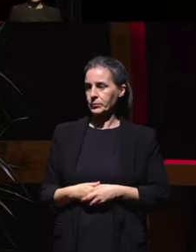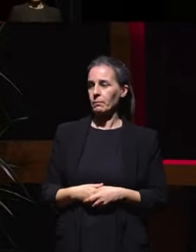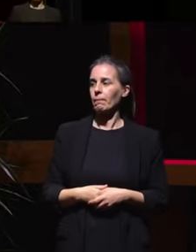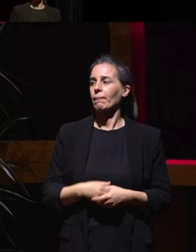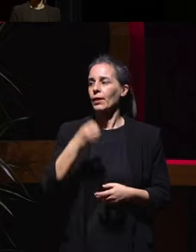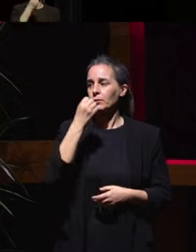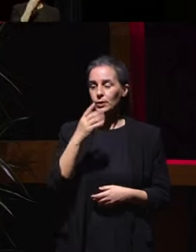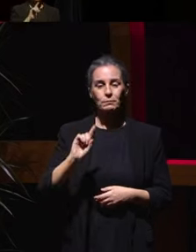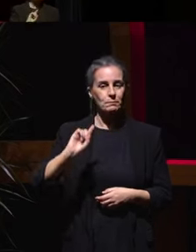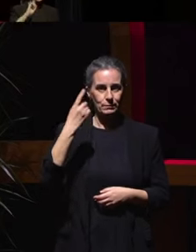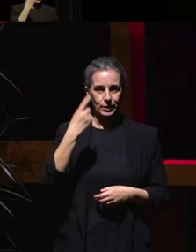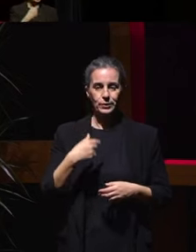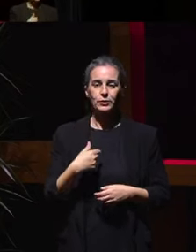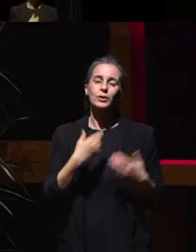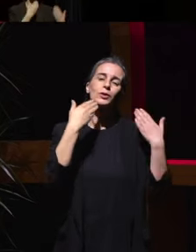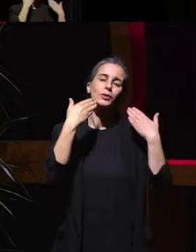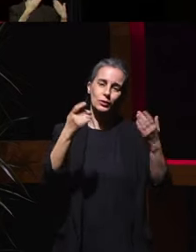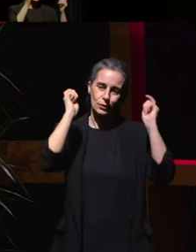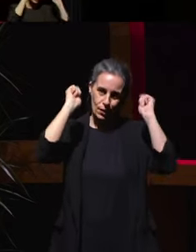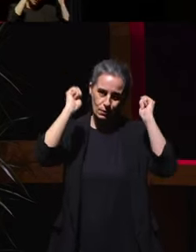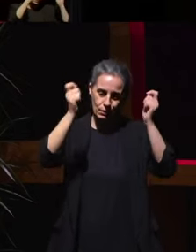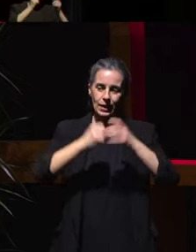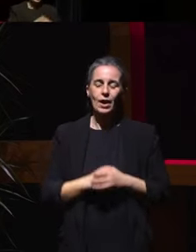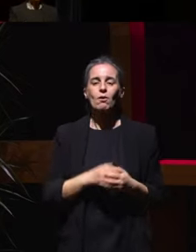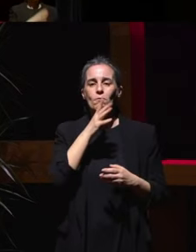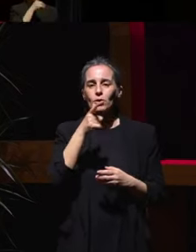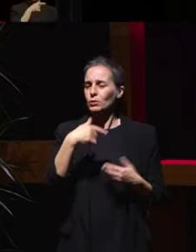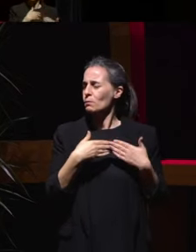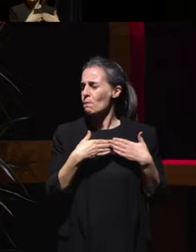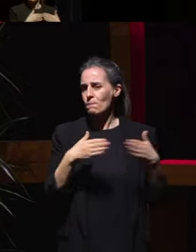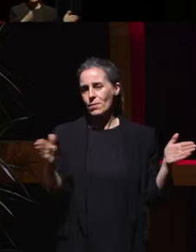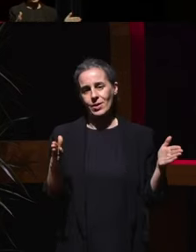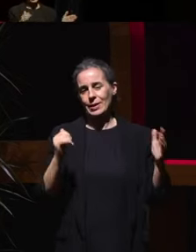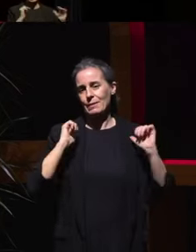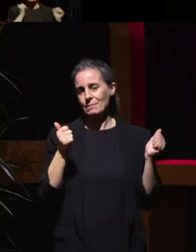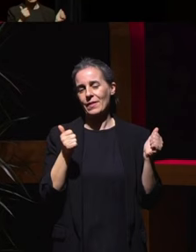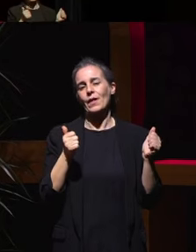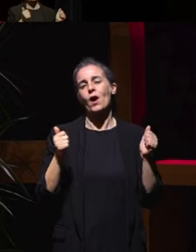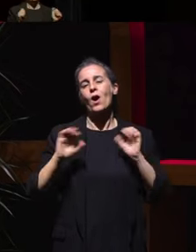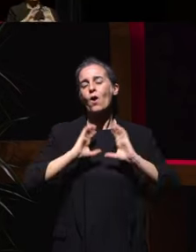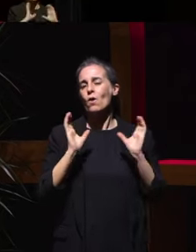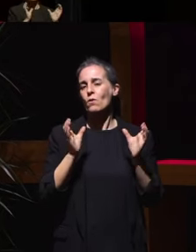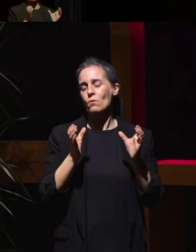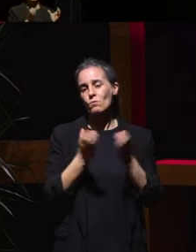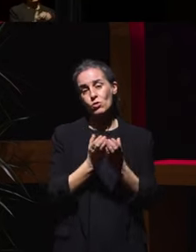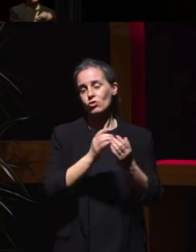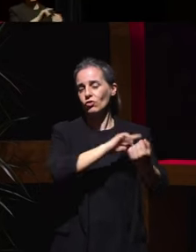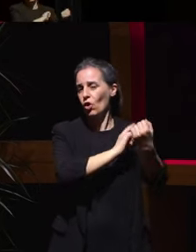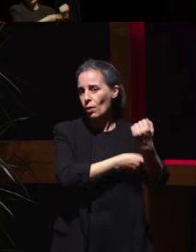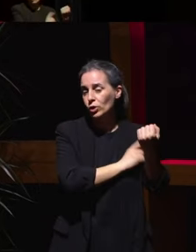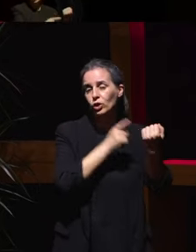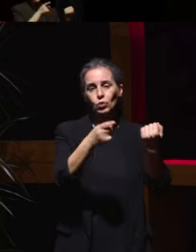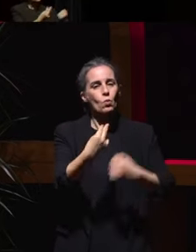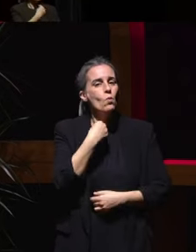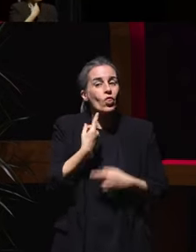Hola, bueno, primeiro, enhorabuá, Paula, por ser pioneira, por dedicarte a isto, por poñer unha voz distinta nun